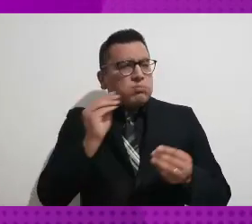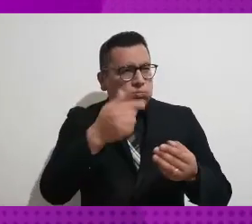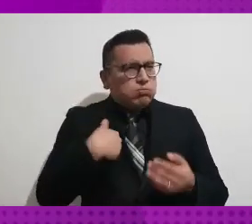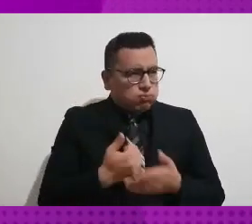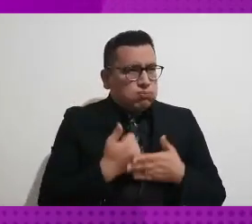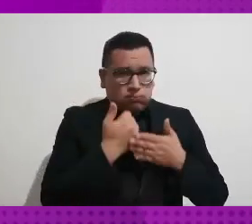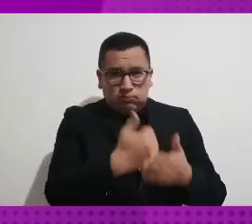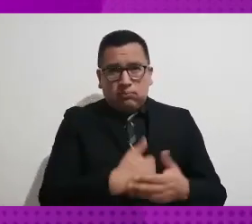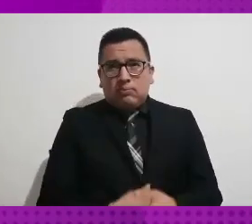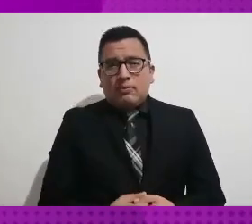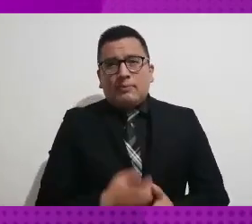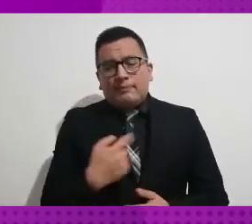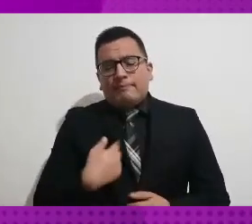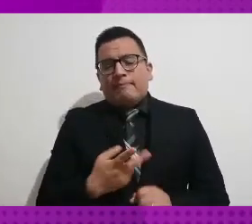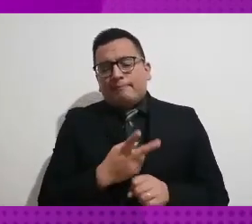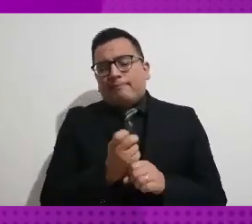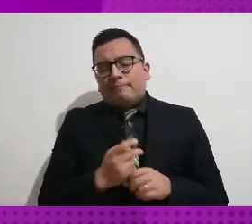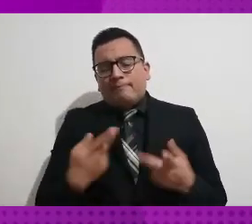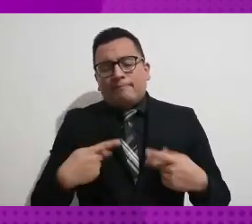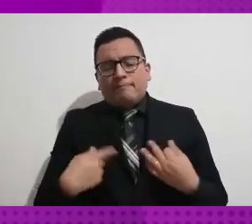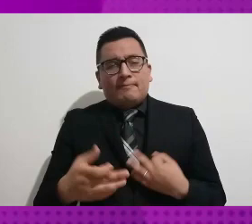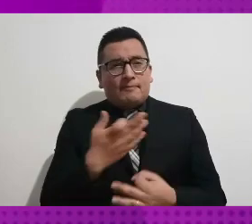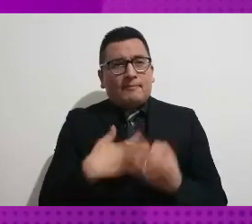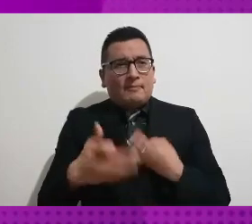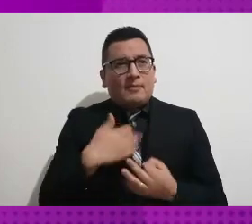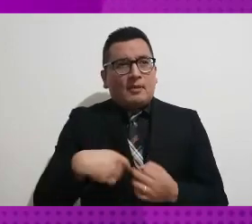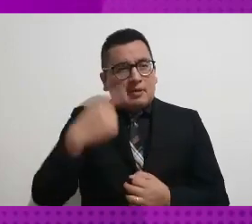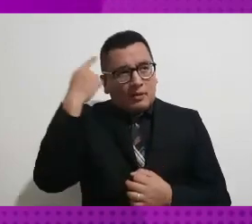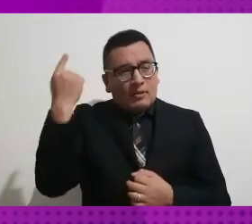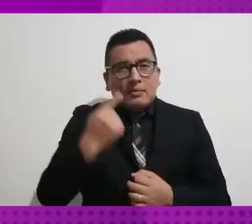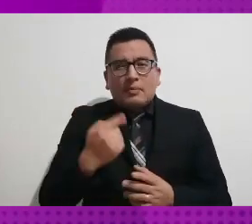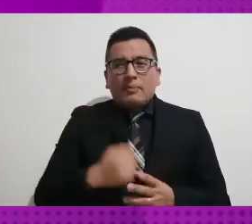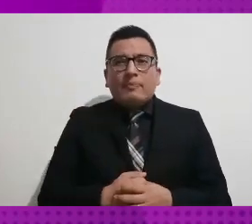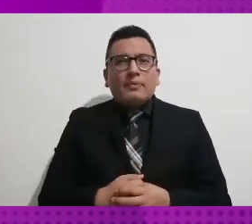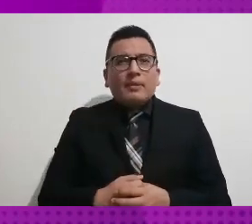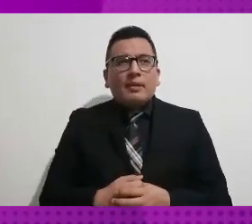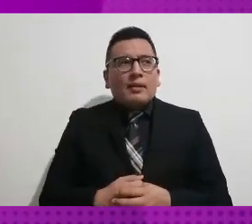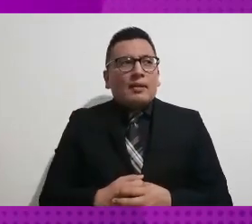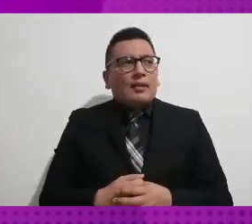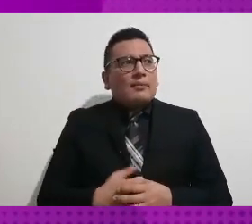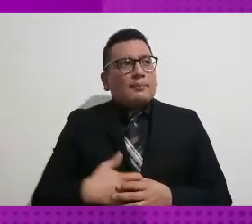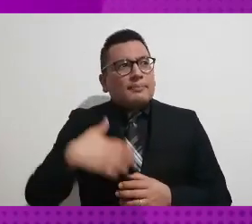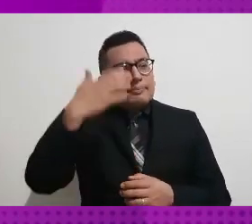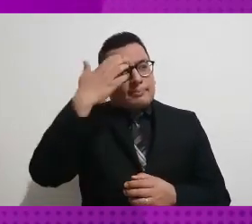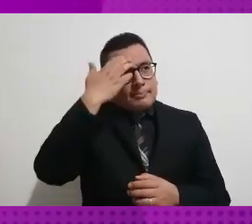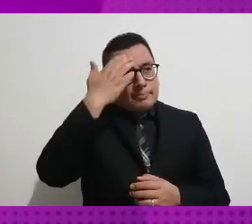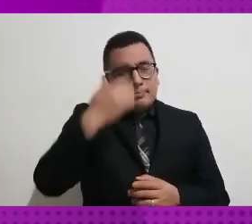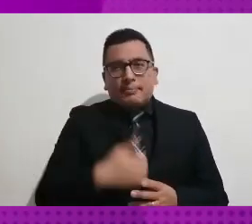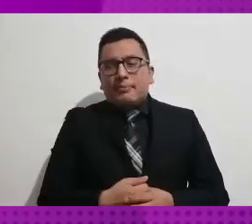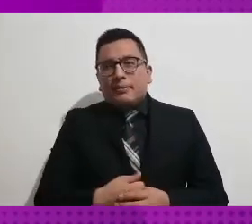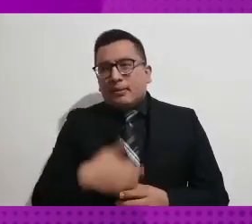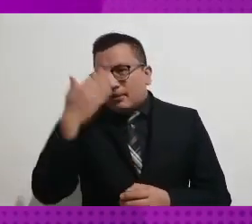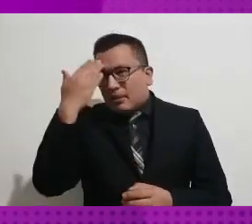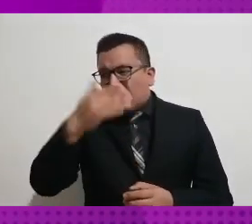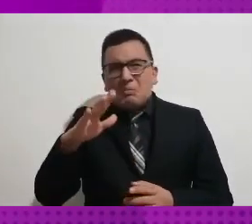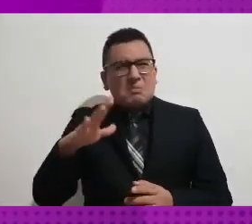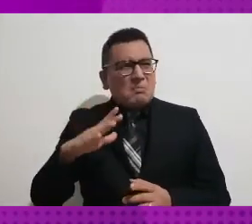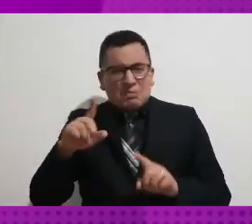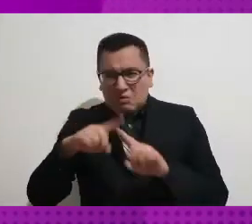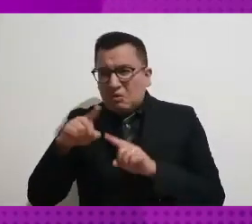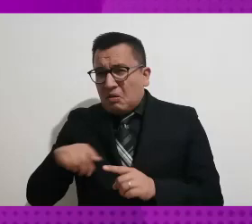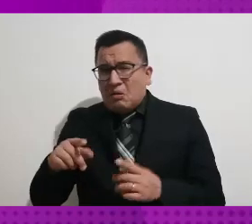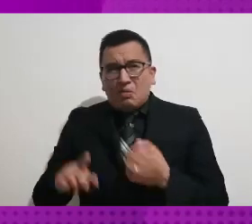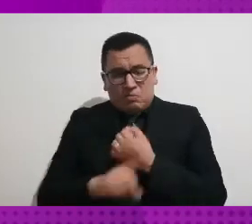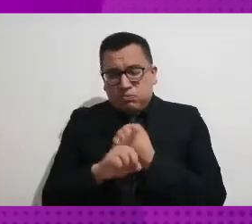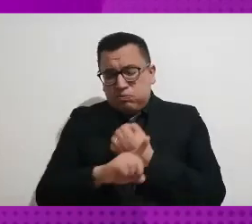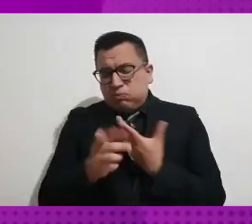sí invitaría a toda la ciudadanía a que se involucre en sus diversas problemáticas de su vida, que